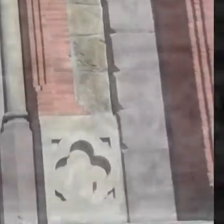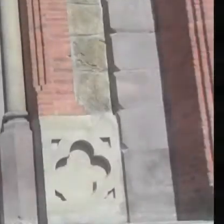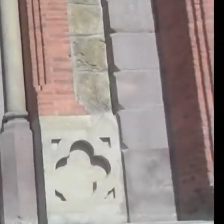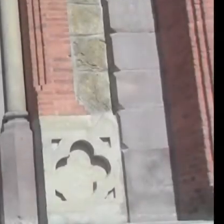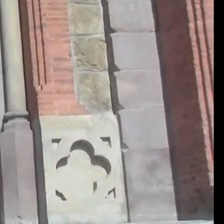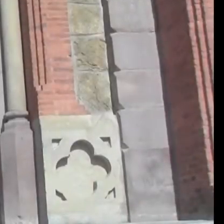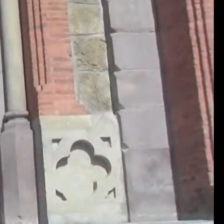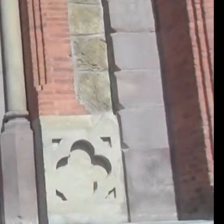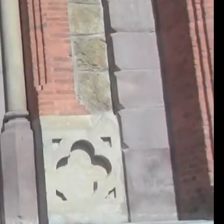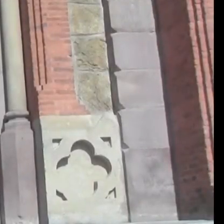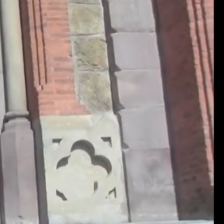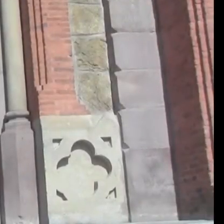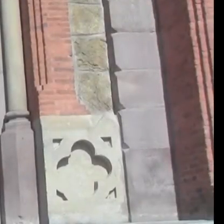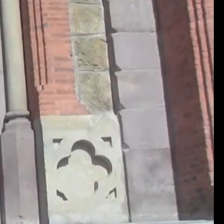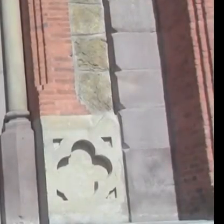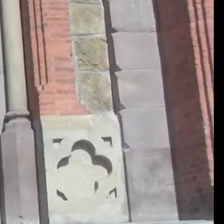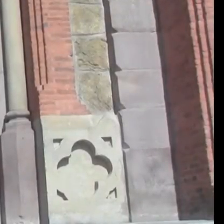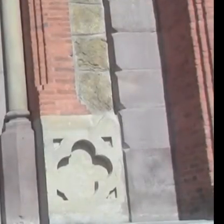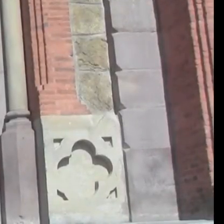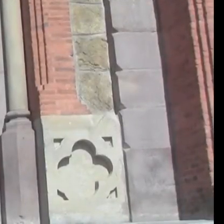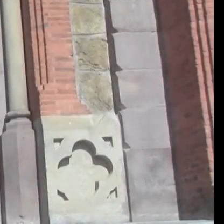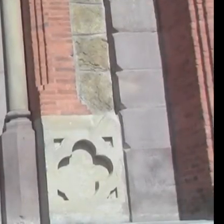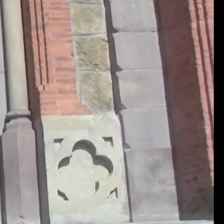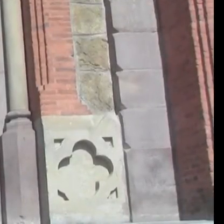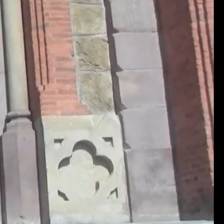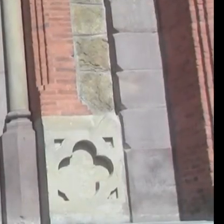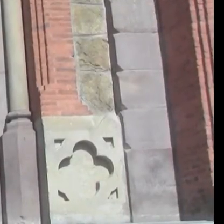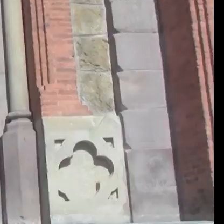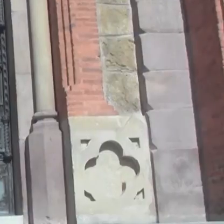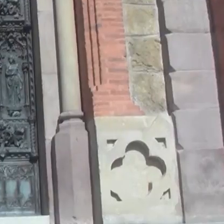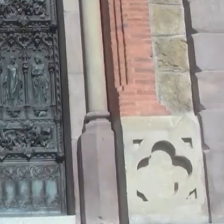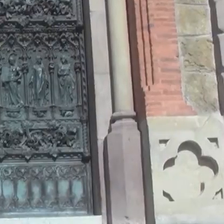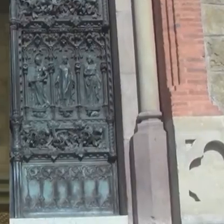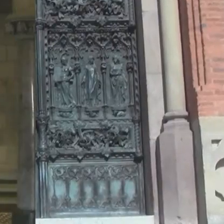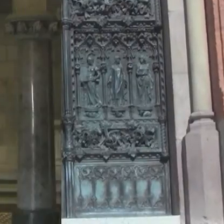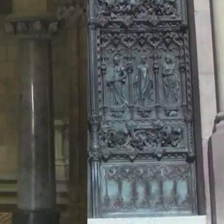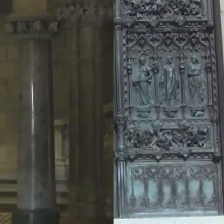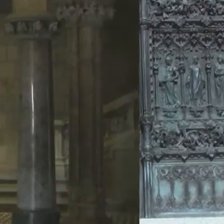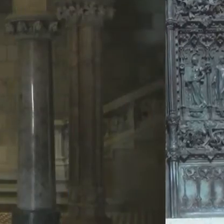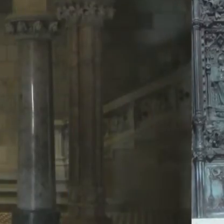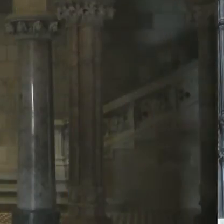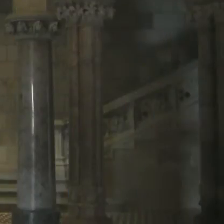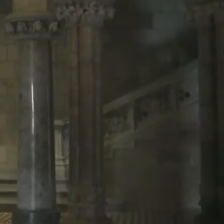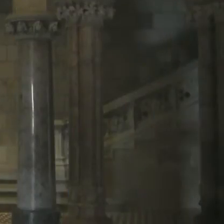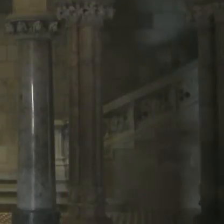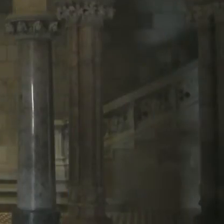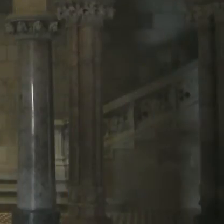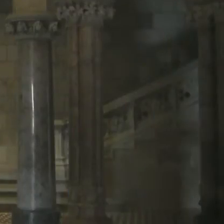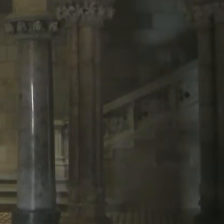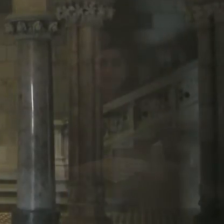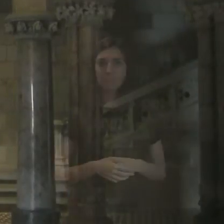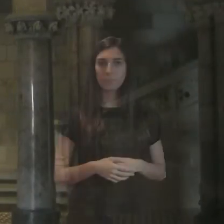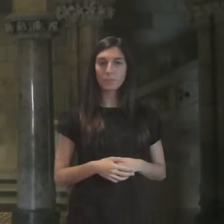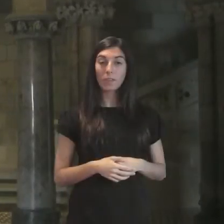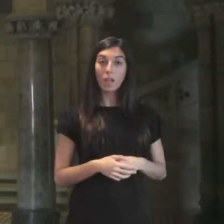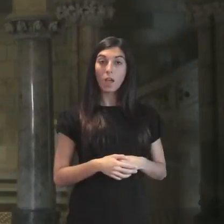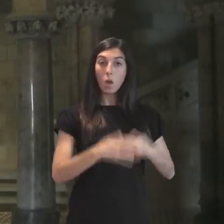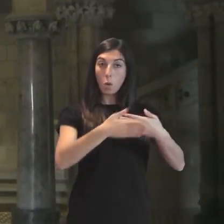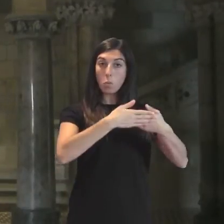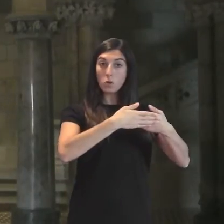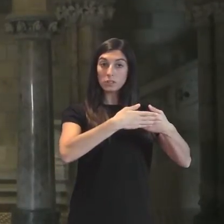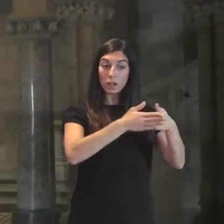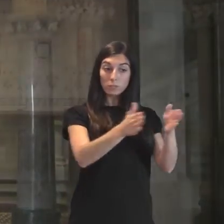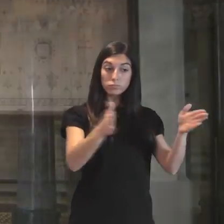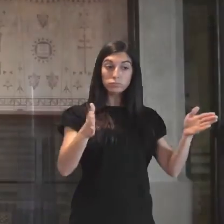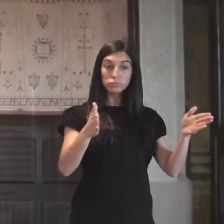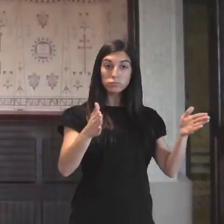La puerta nos abre un mundo imaginario lleno de figuras simbólicas e inscripciones. El vestíbulo se reviste de esgrafiados y pinturas